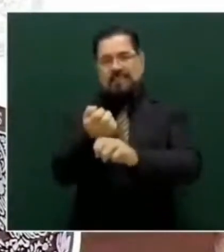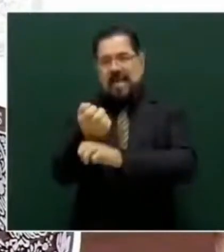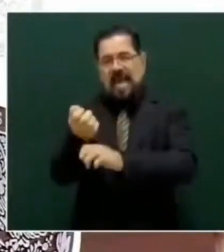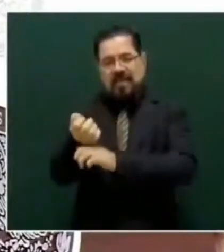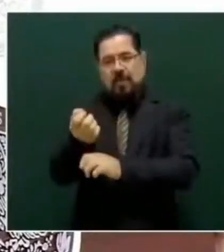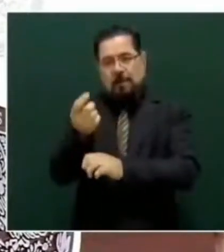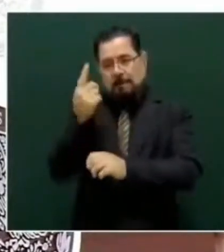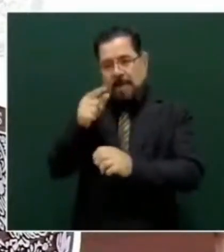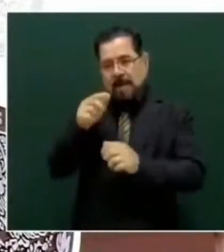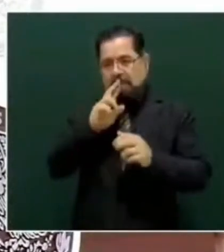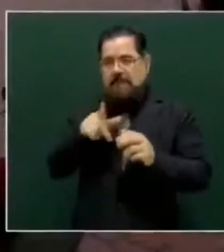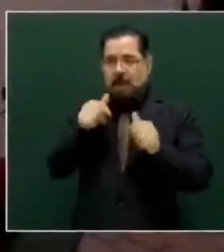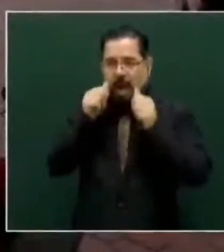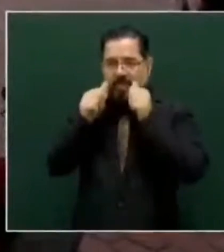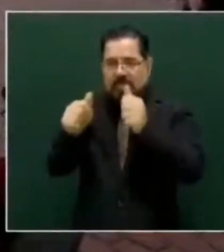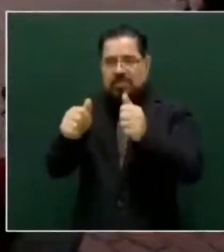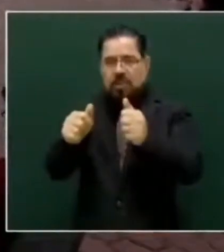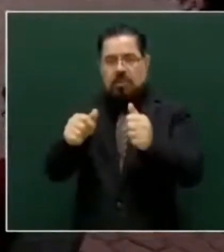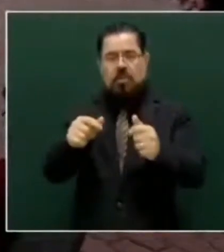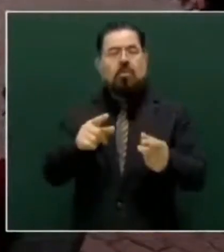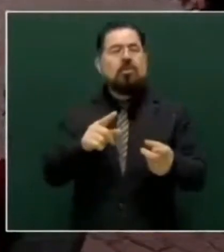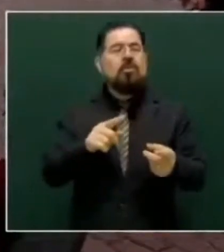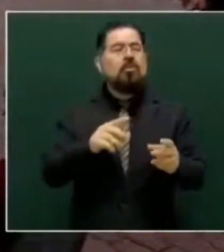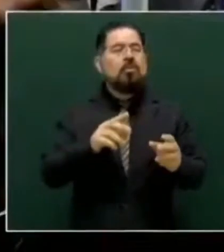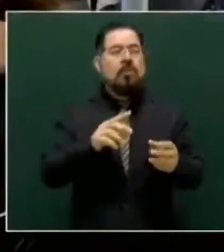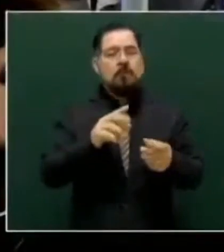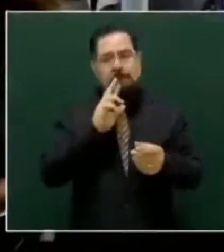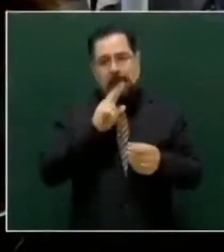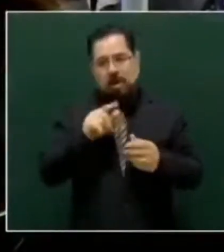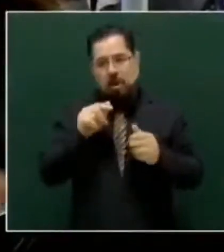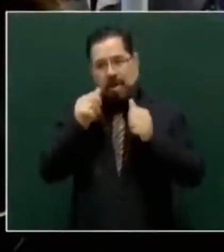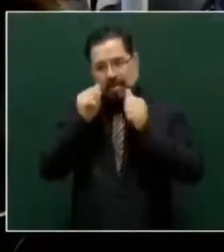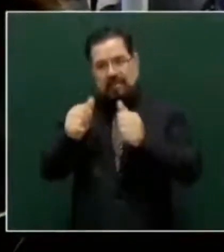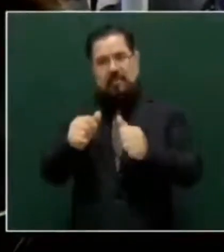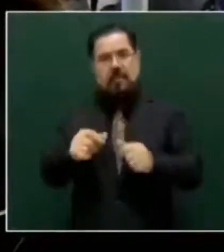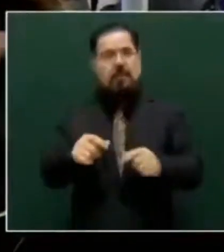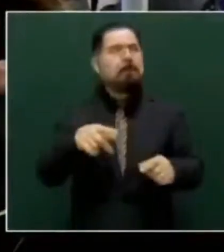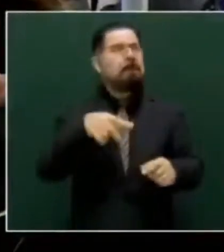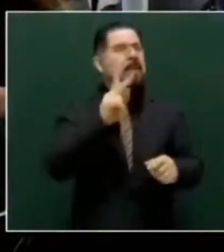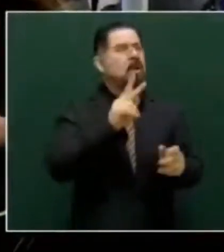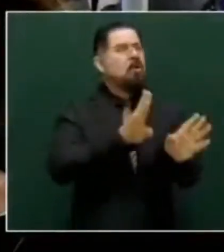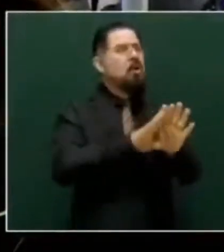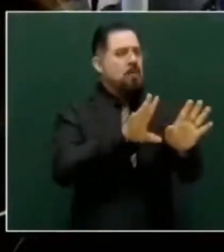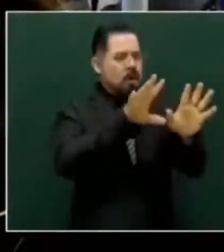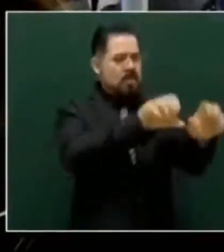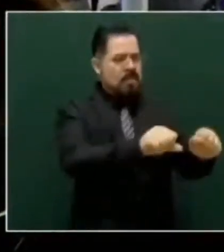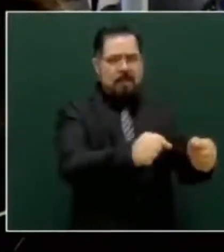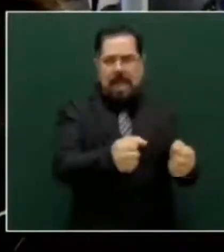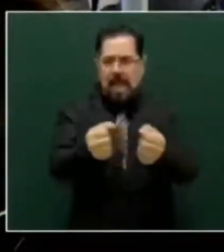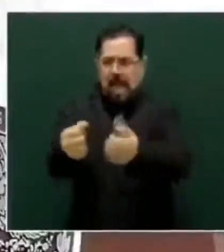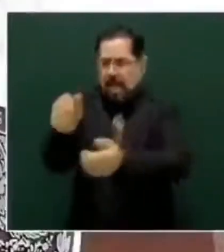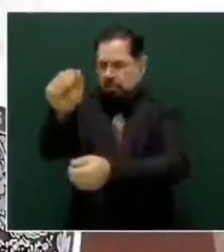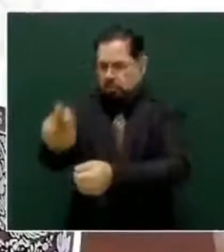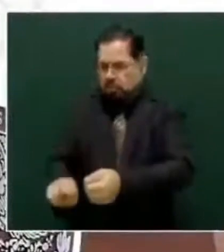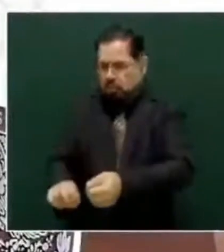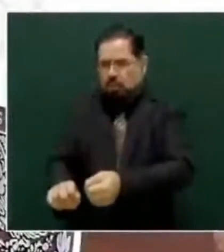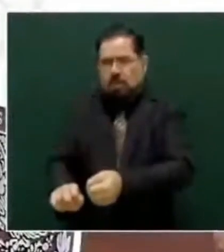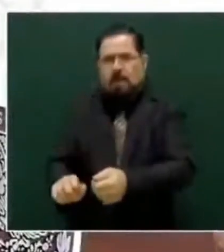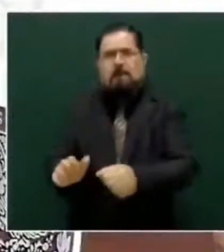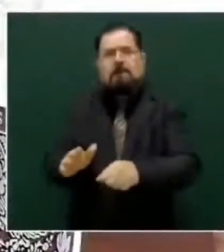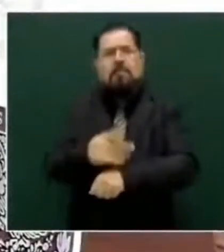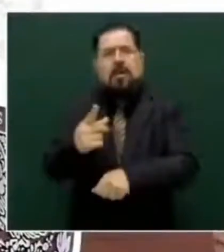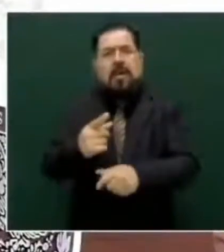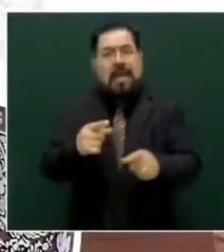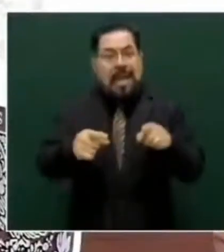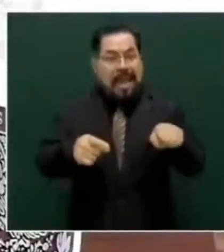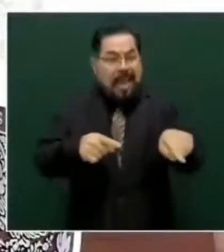un solo lugar. Pero se les está llevando al sur, ellos quieren ir al norte. Claro, ahora en el sur, porque ahí es donde está, por